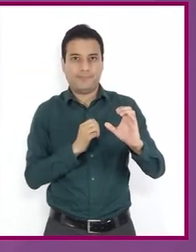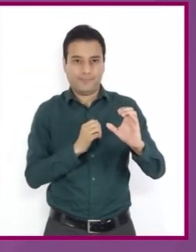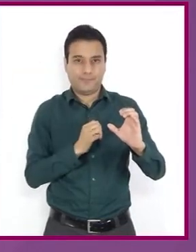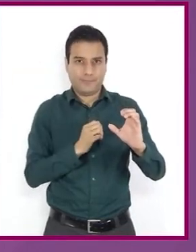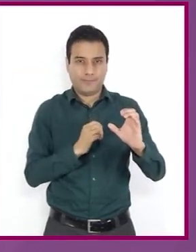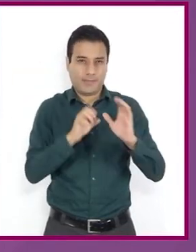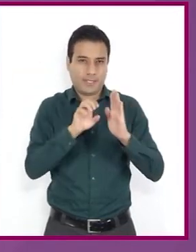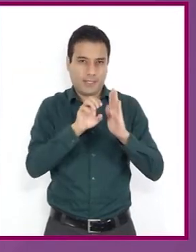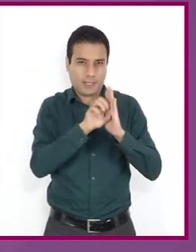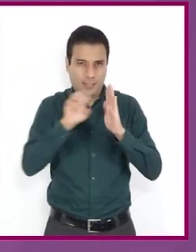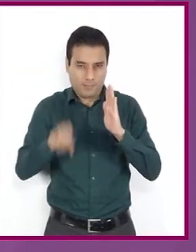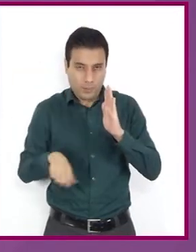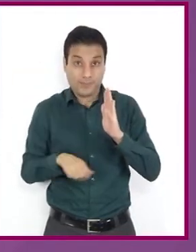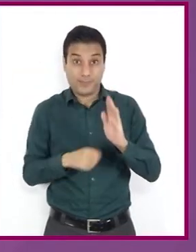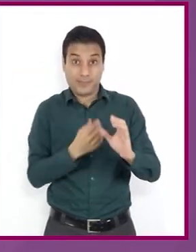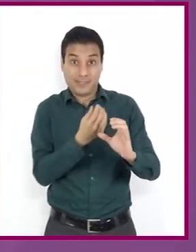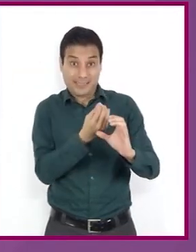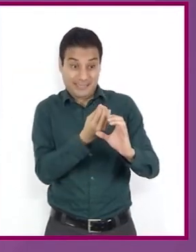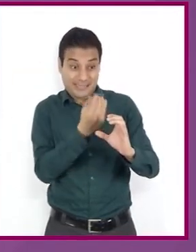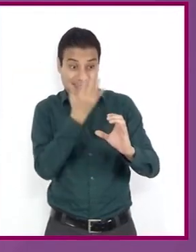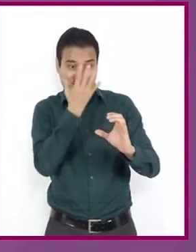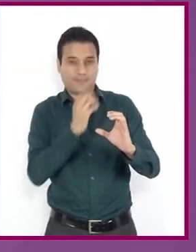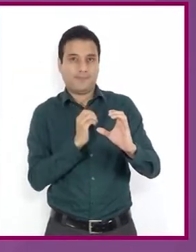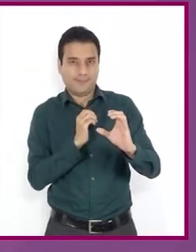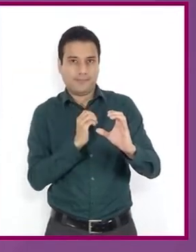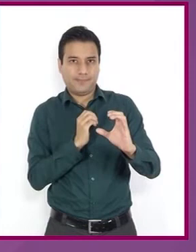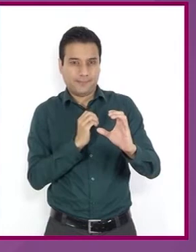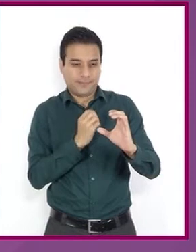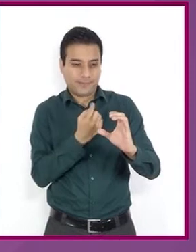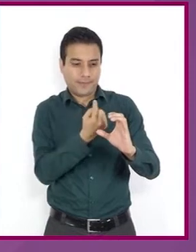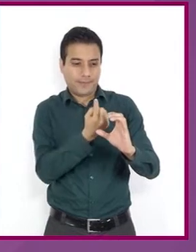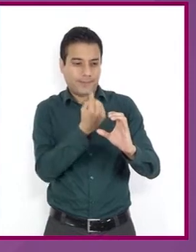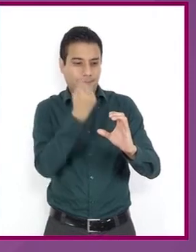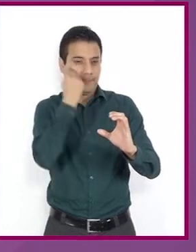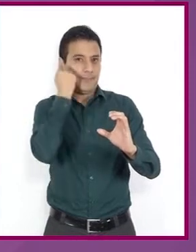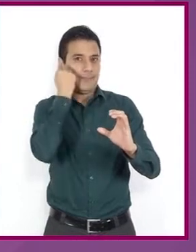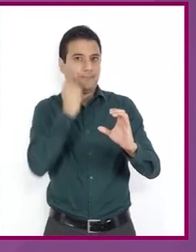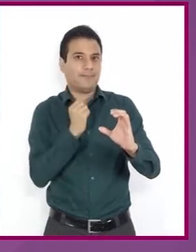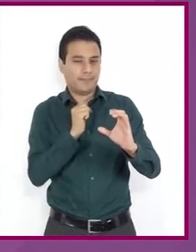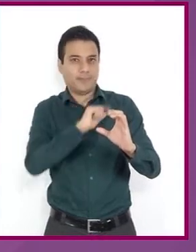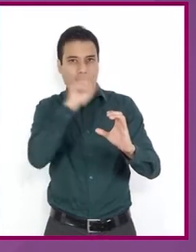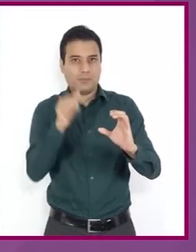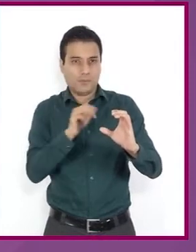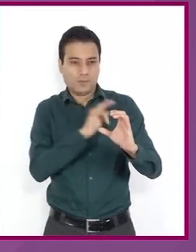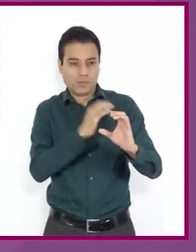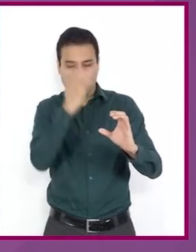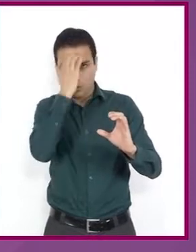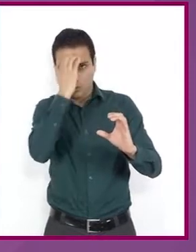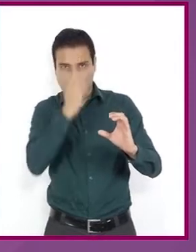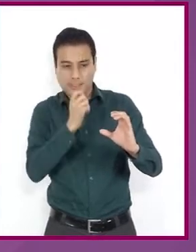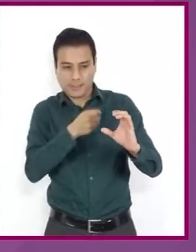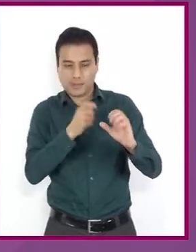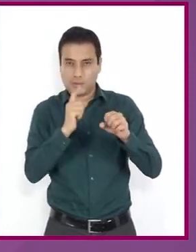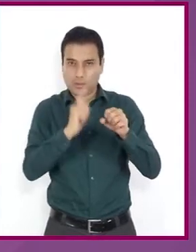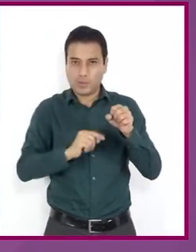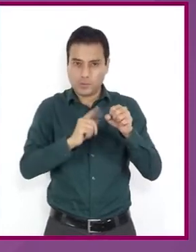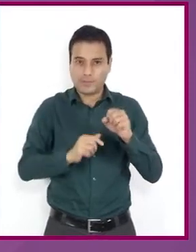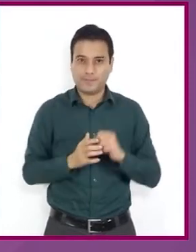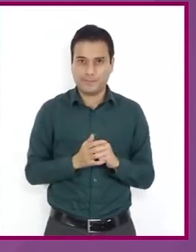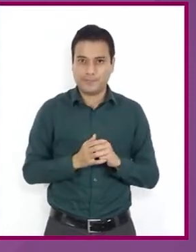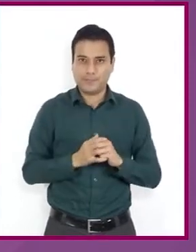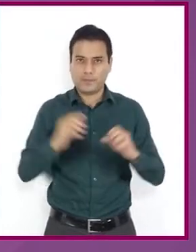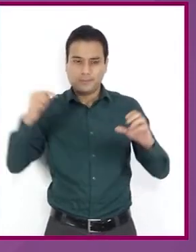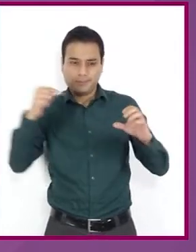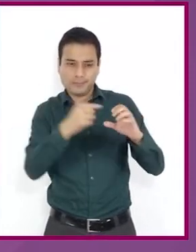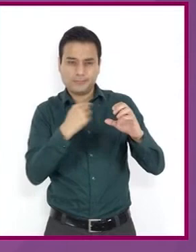una superficie con cierto ángulo, regresa con el mismo valor del ángulo que incidió, debido a la propiedad ondulatoria llamada